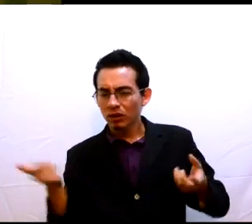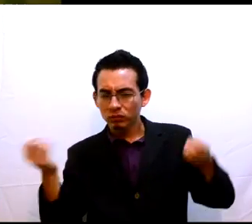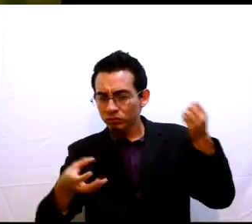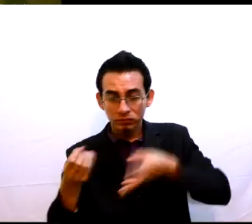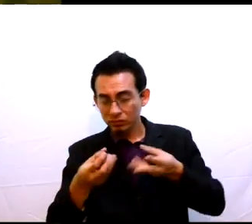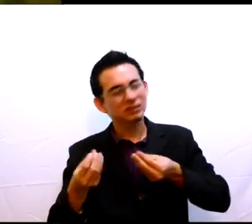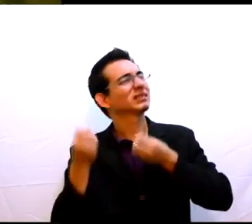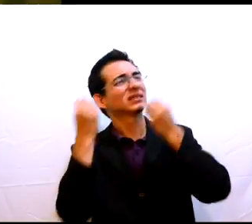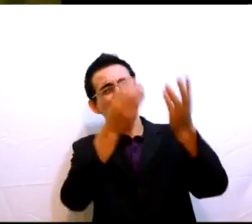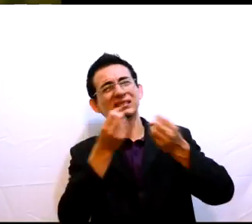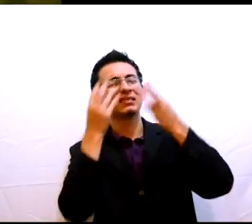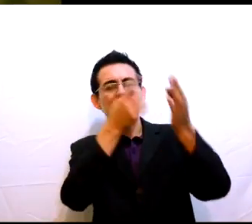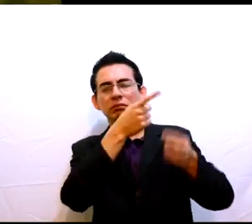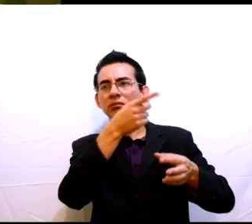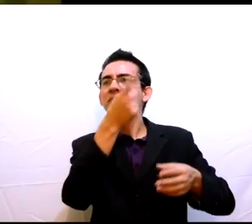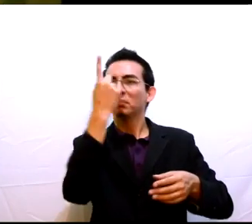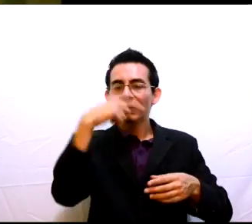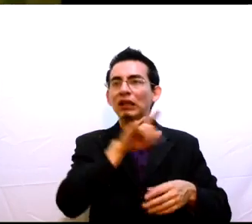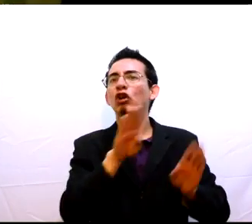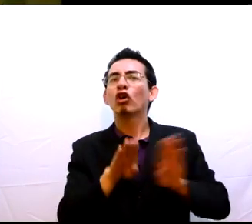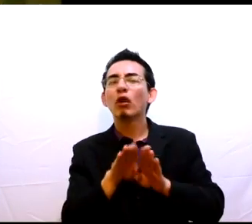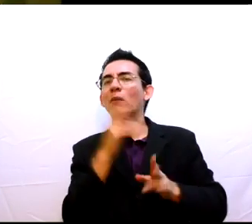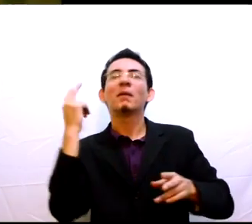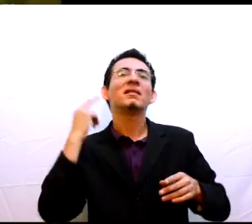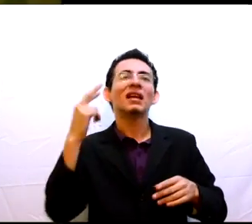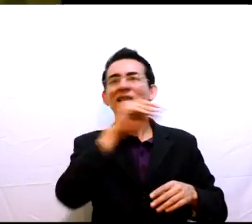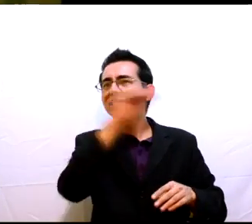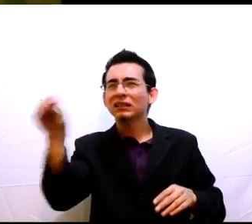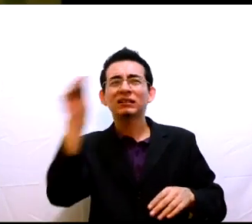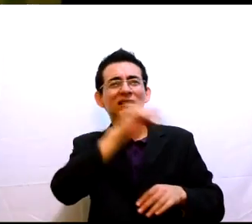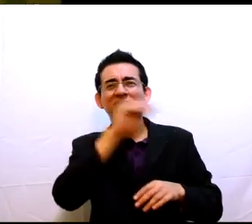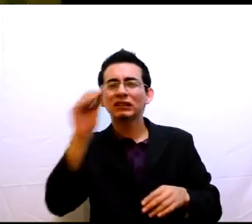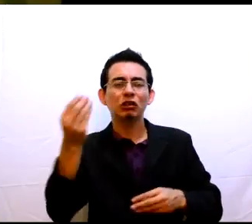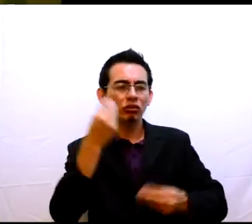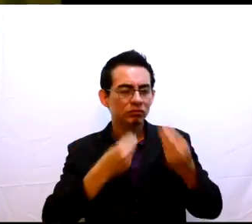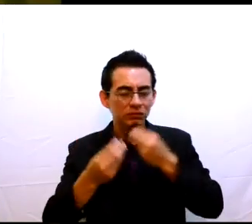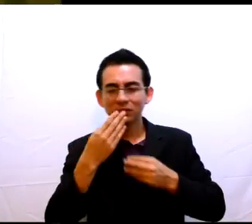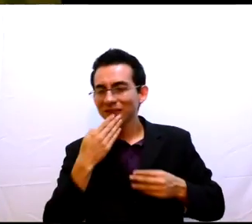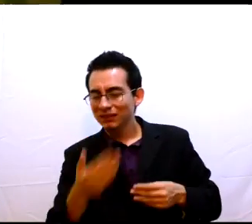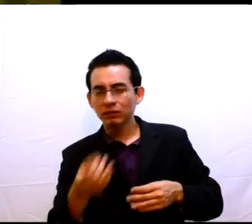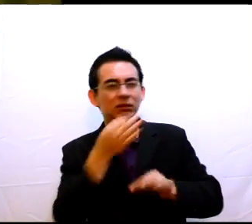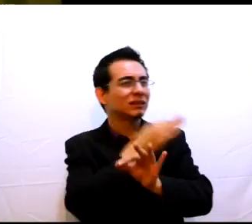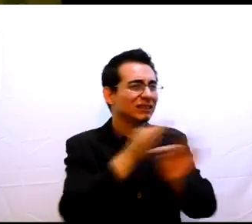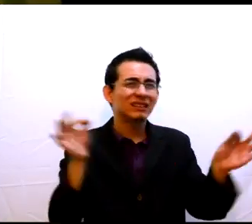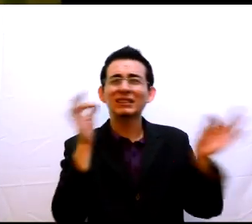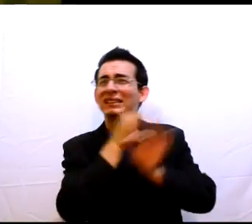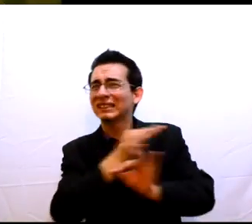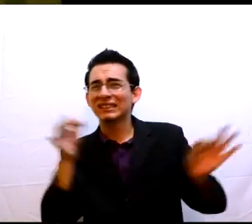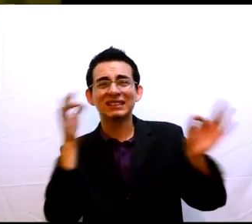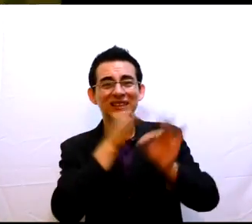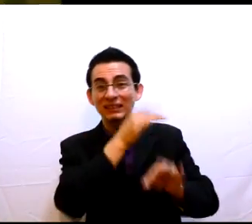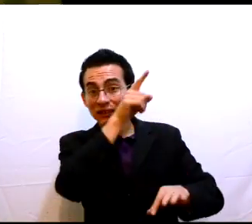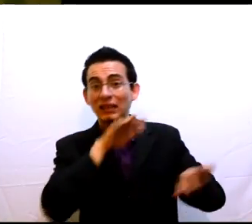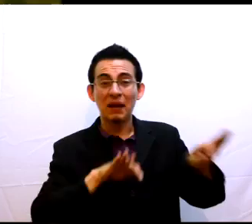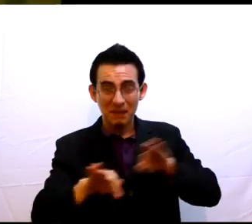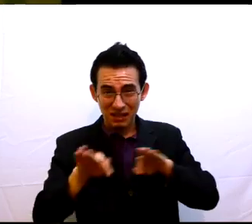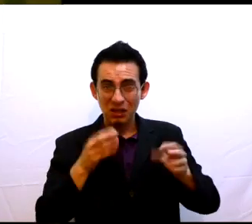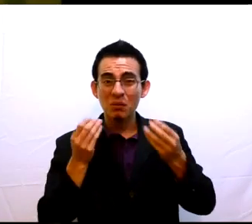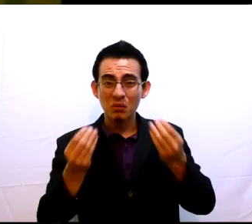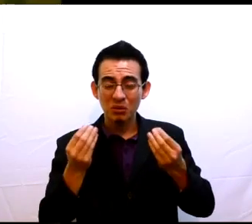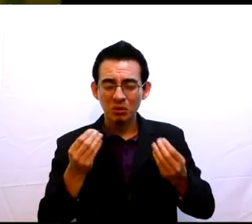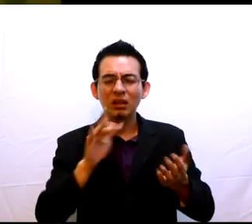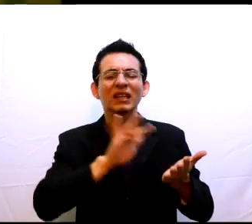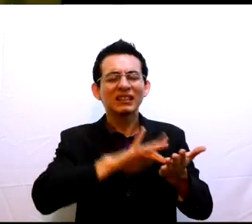tuvimos medio de transporte y nosotros nos dedicamos única y exclusivamente a la predicación del evangelio y eso fue